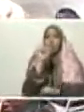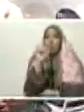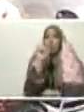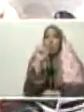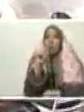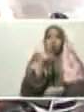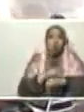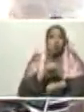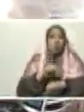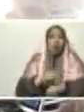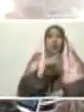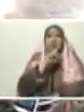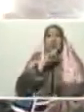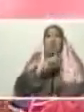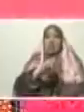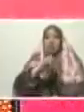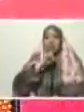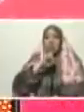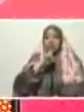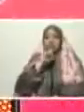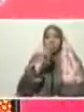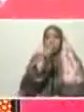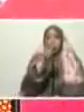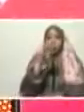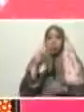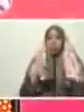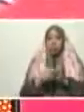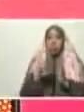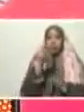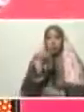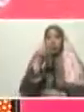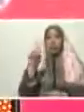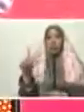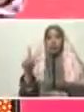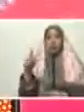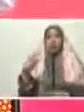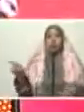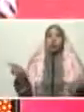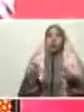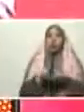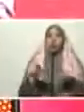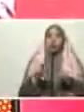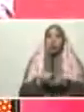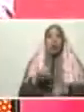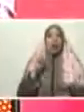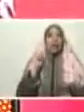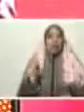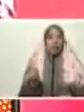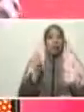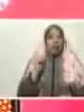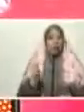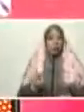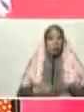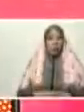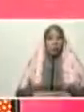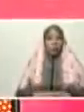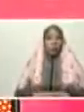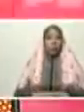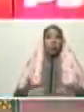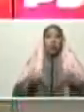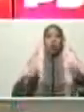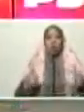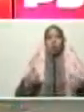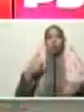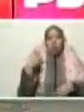2020 2021 el pueblo venezolano se puso para la tarea y comenzó la